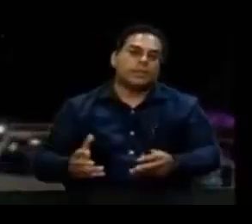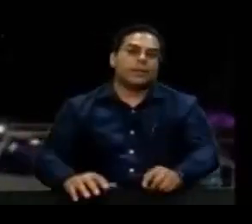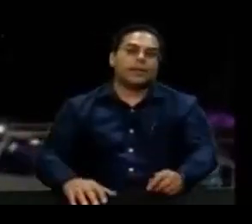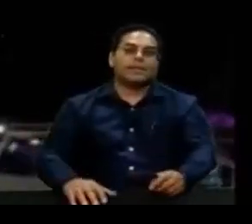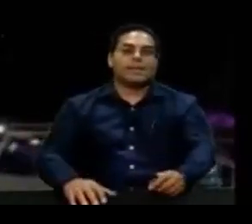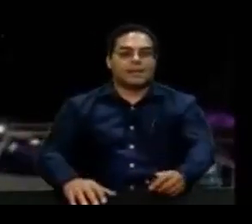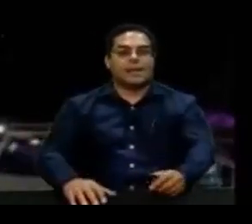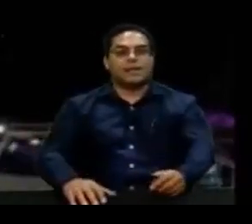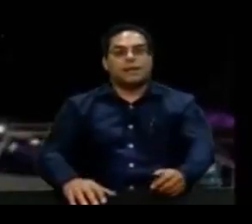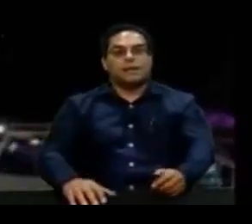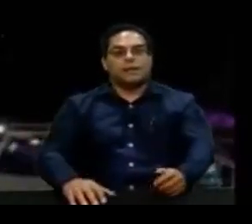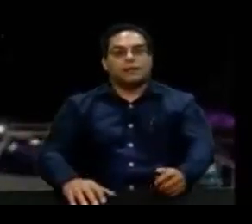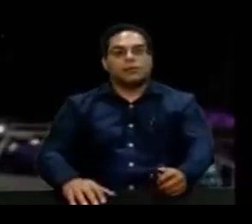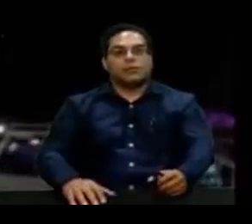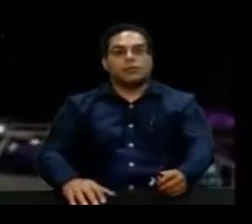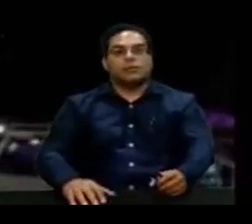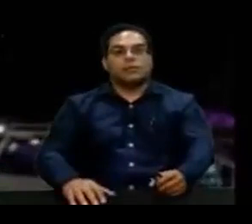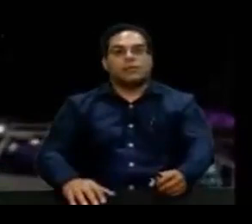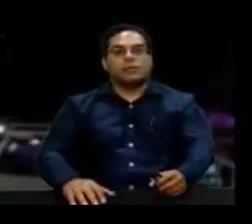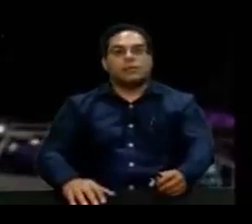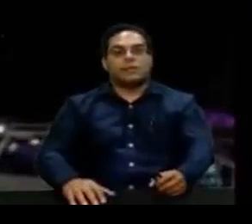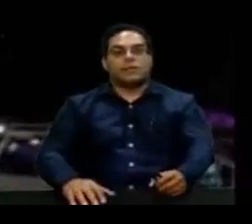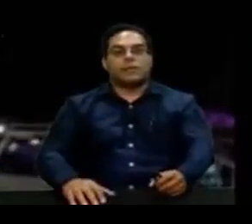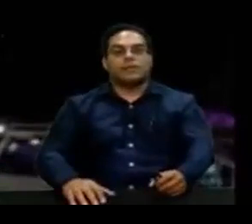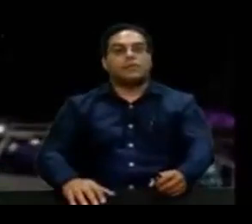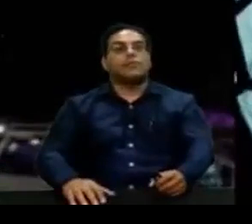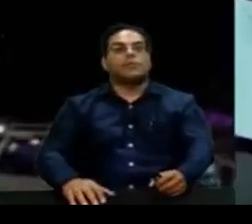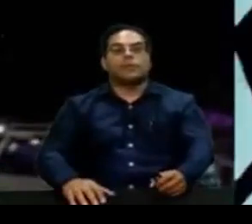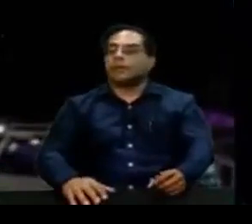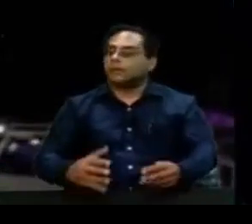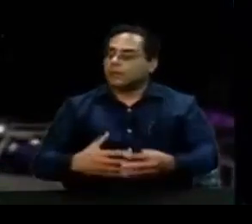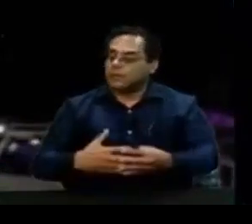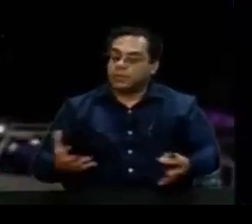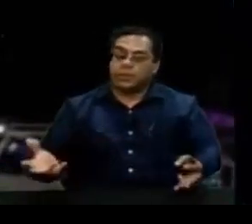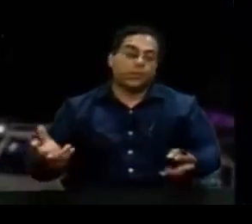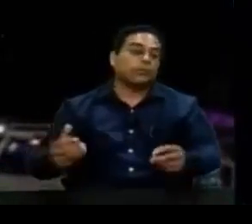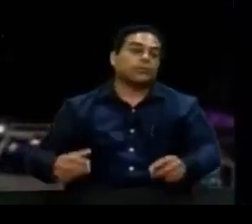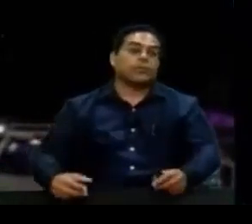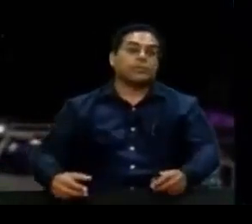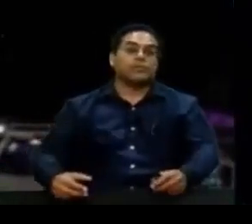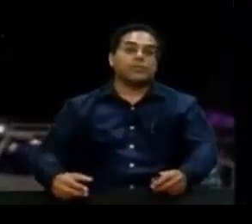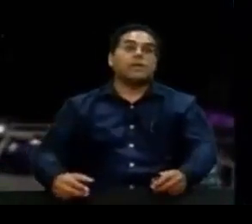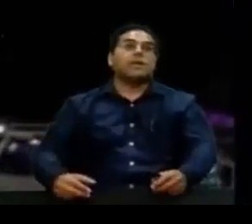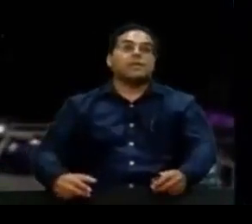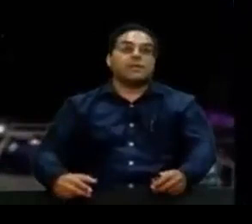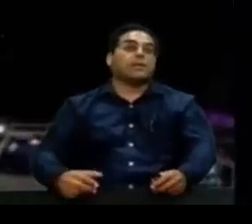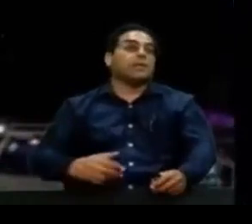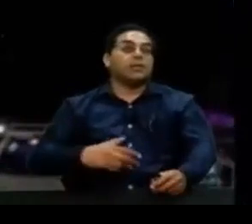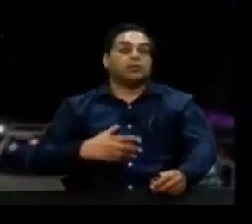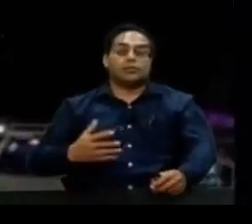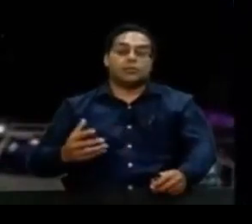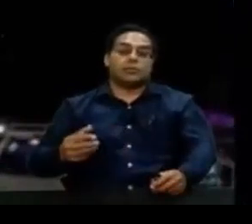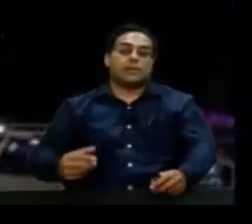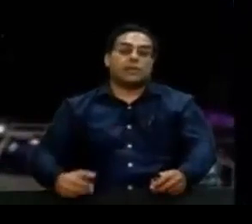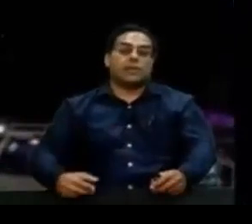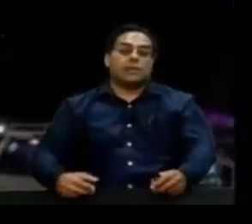paciente de manera integral. Entonces, es muy importante contar siempre con el apoyo de otros servicios y es más de